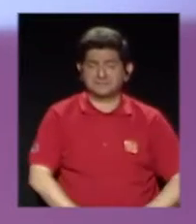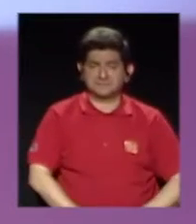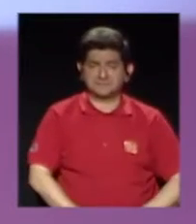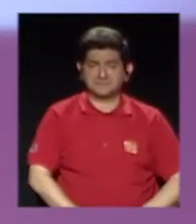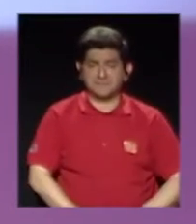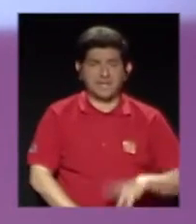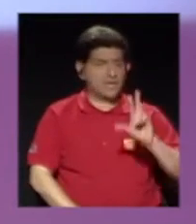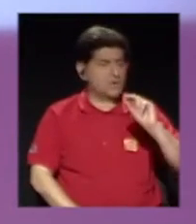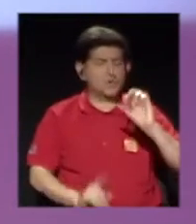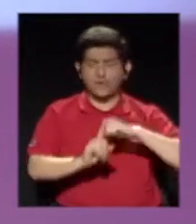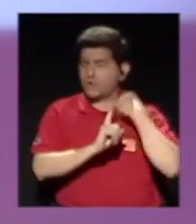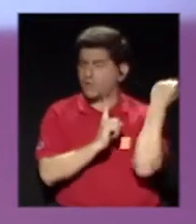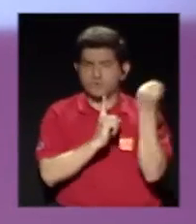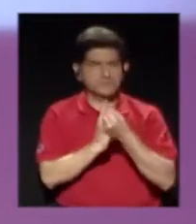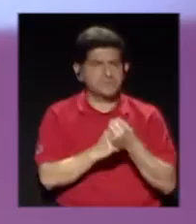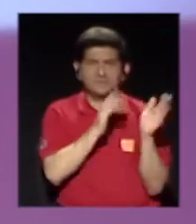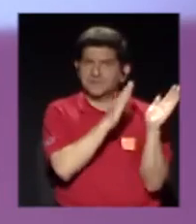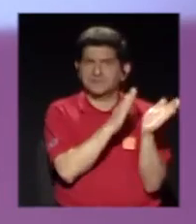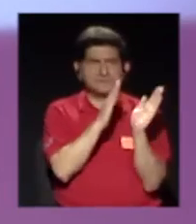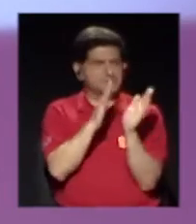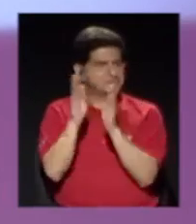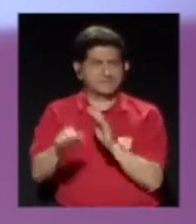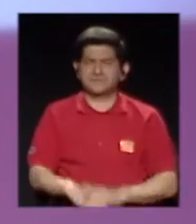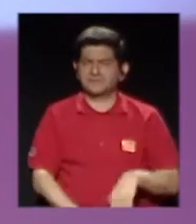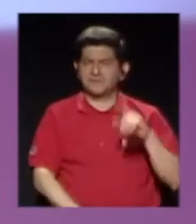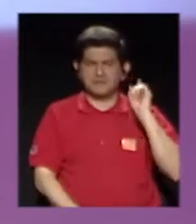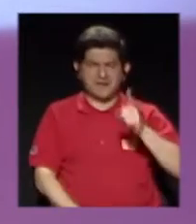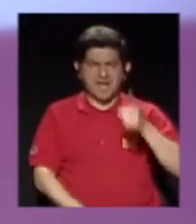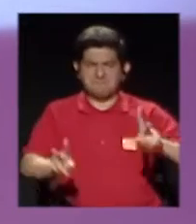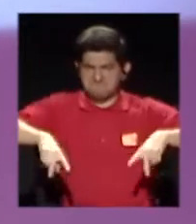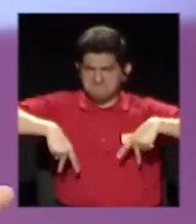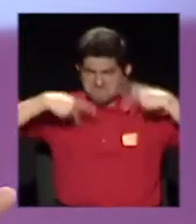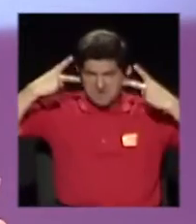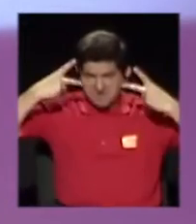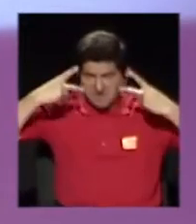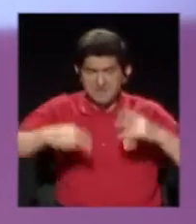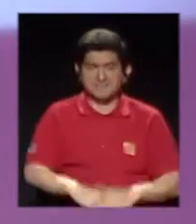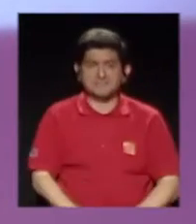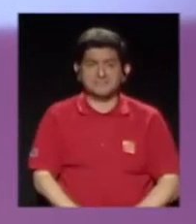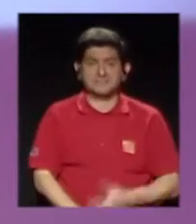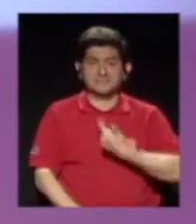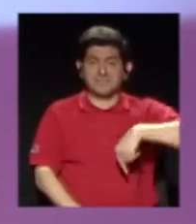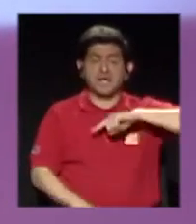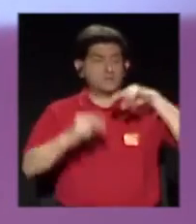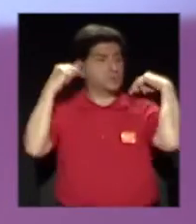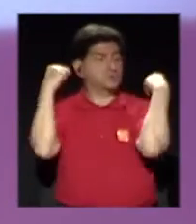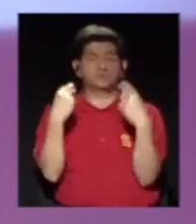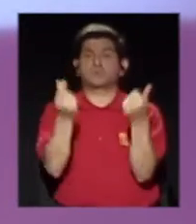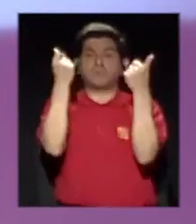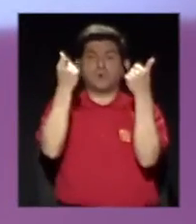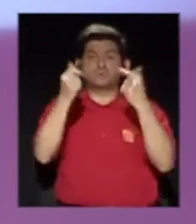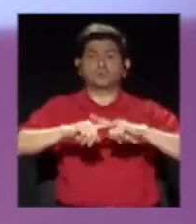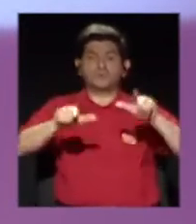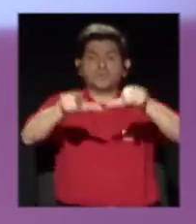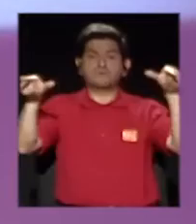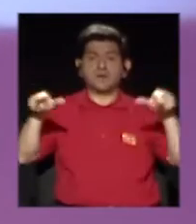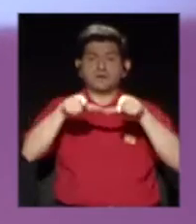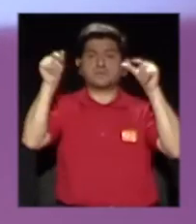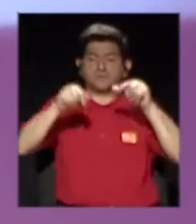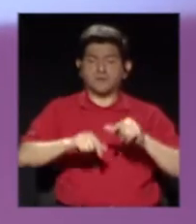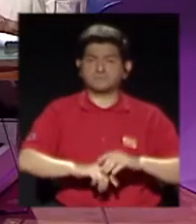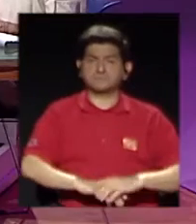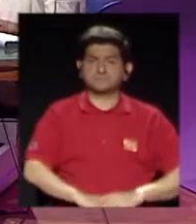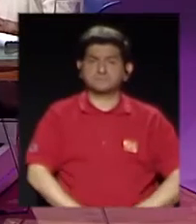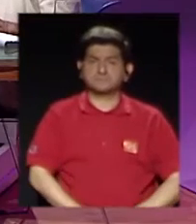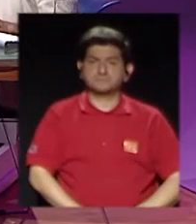una situación que se puede planificar la amenaza la vida es algo que nos ubica intempestivamente en otro lugar de un momento a otro